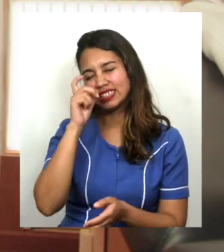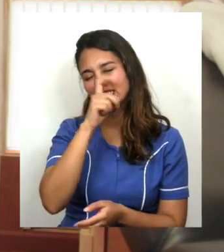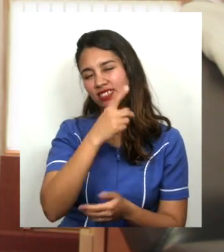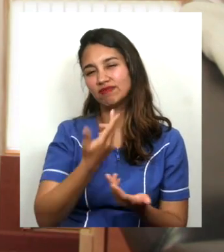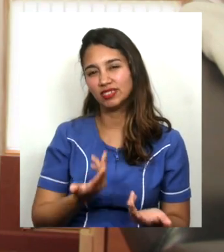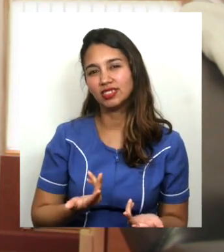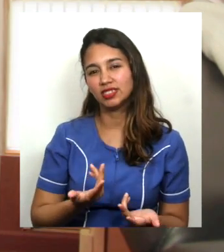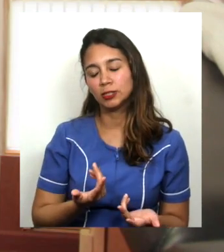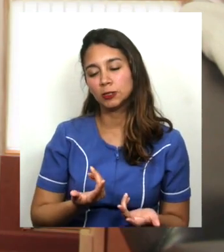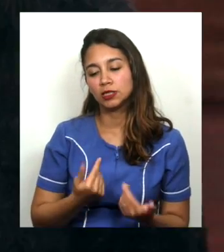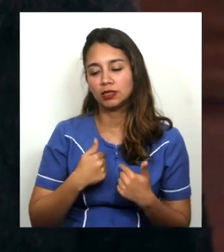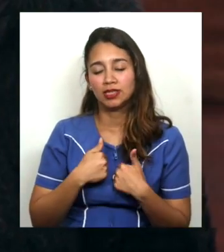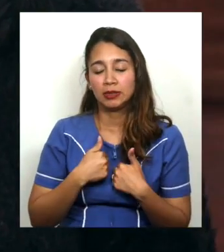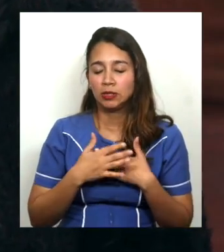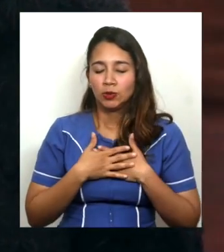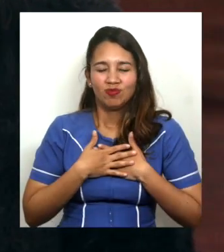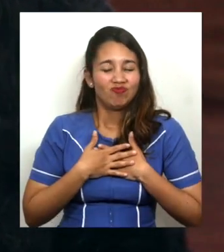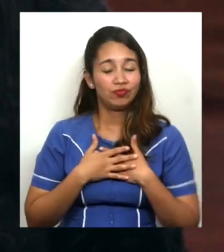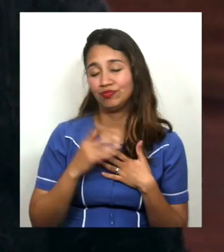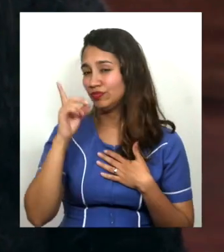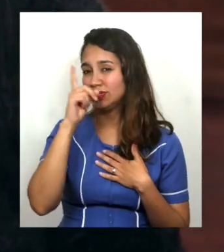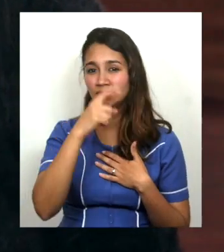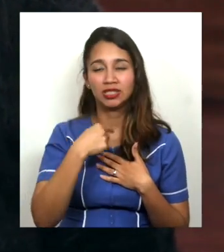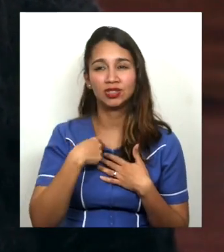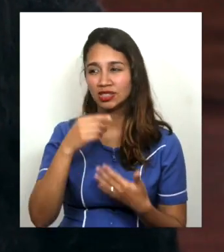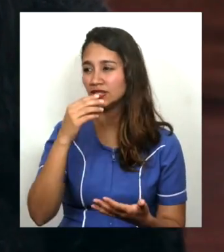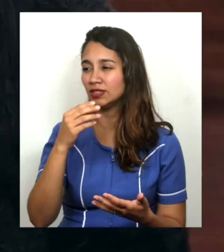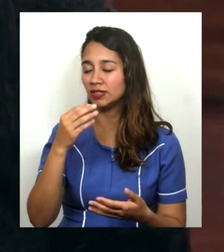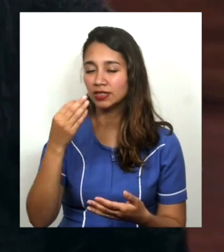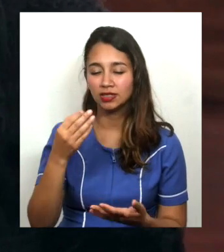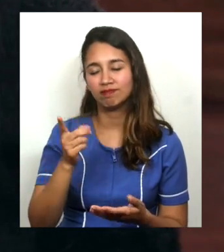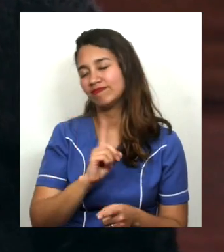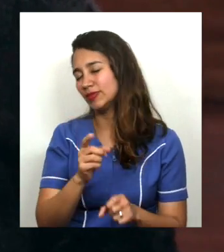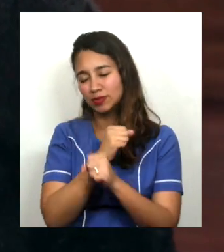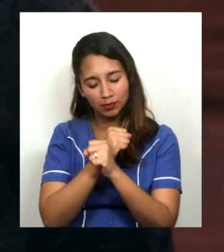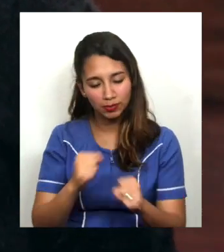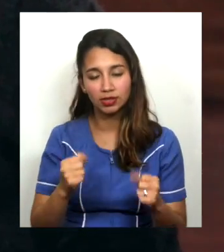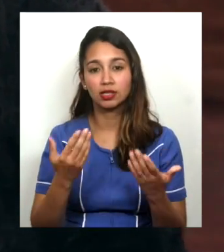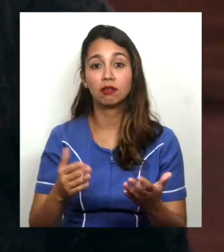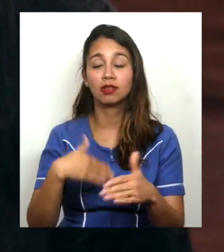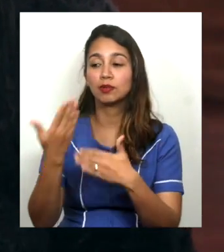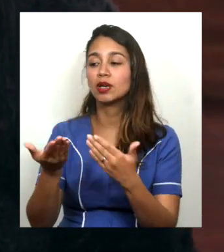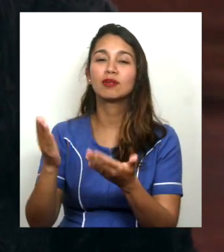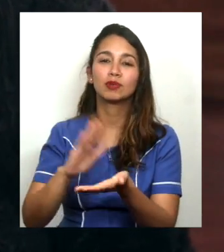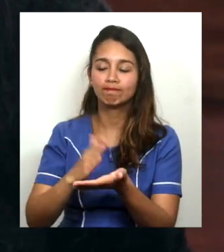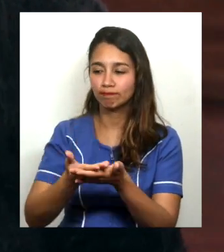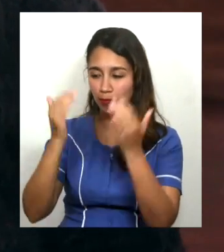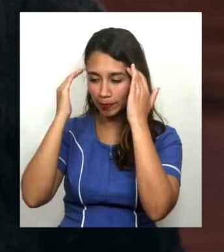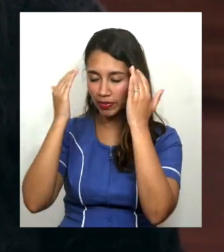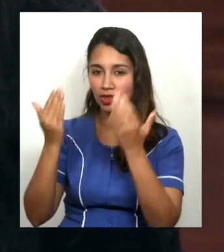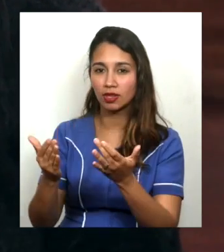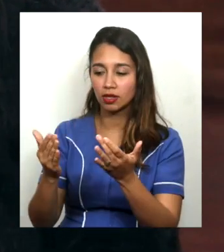vida, que me afectó muchísimo, no lo podía aceptar, y llegué a salud